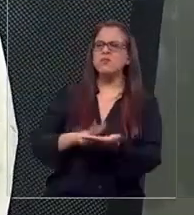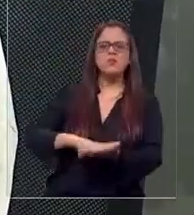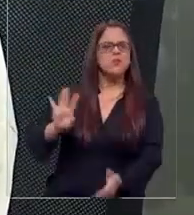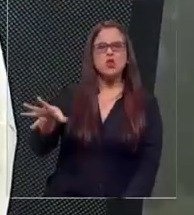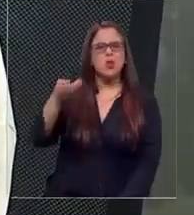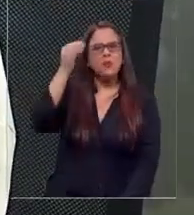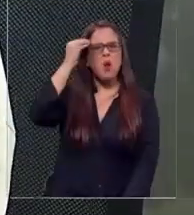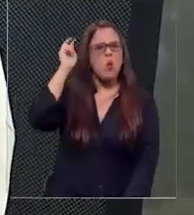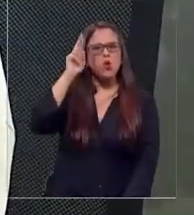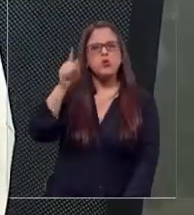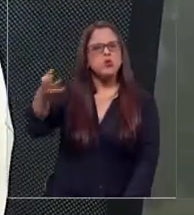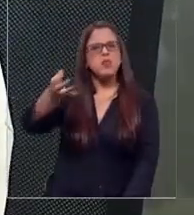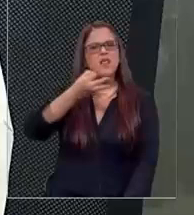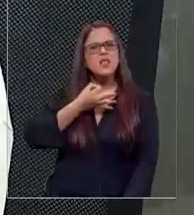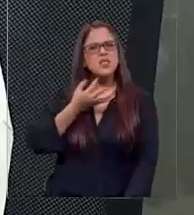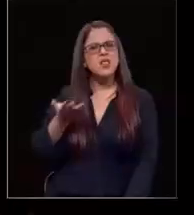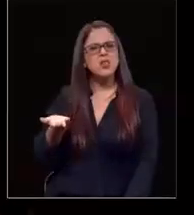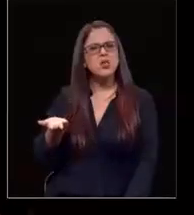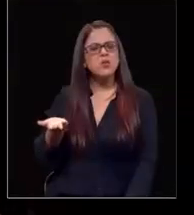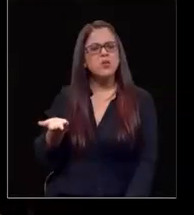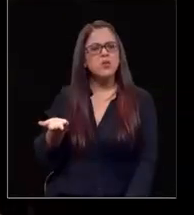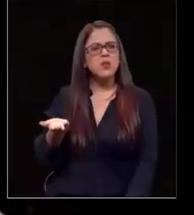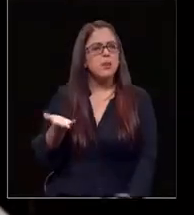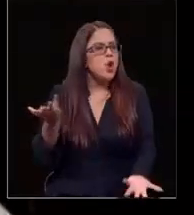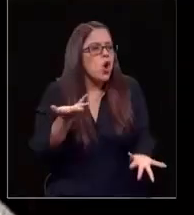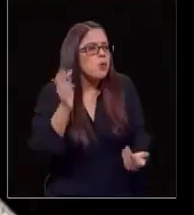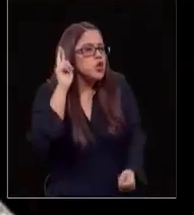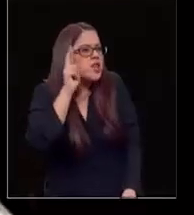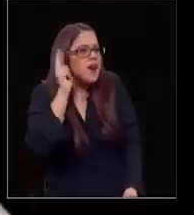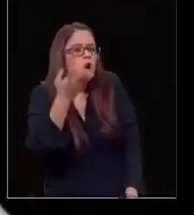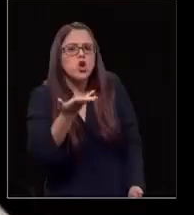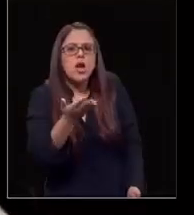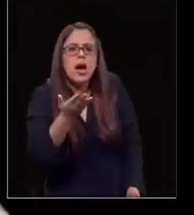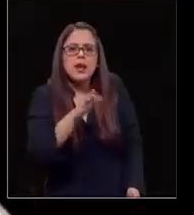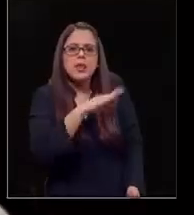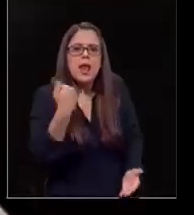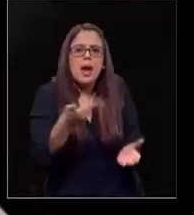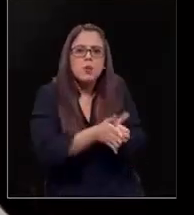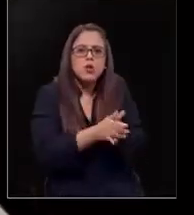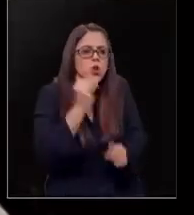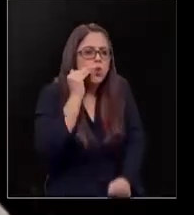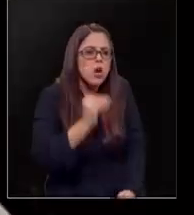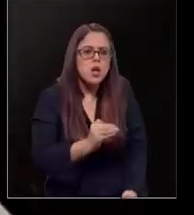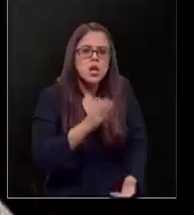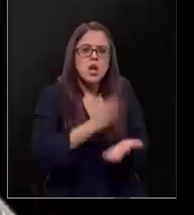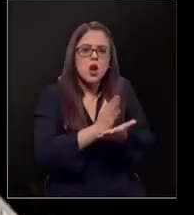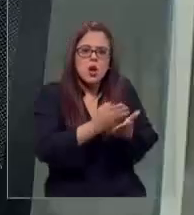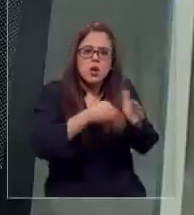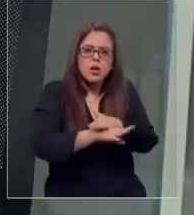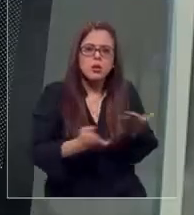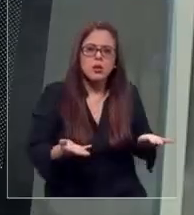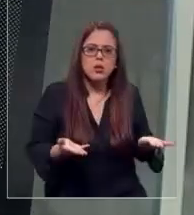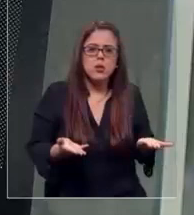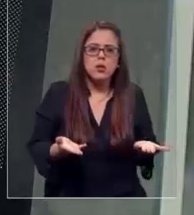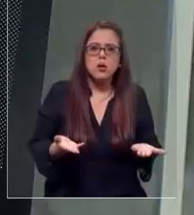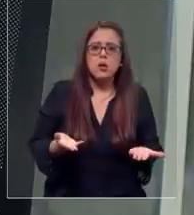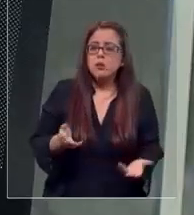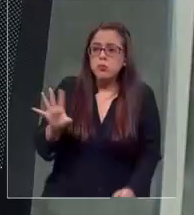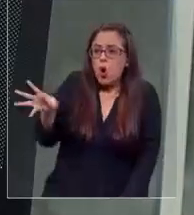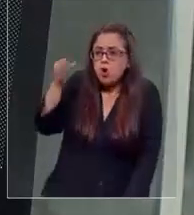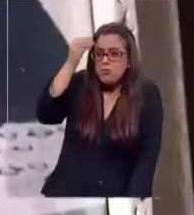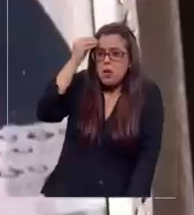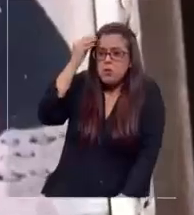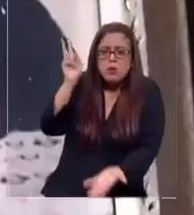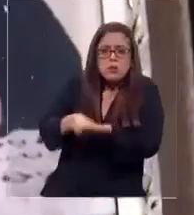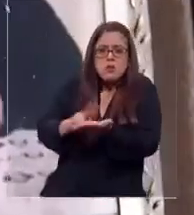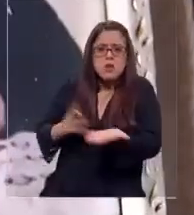de qué cosa me estaba hablando Carolina. ¿Pero cómo no se va a acordar de la muerte de una menor al interior de un colegio, doctor? No me acuerdo, de